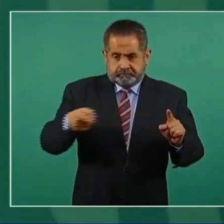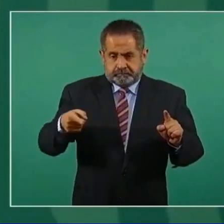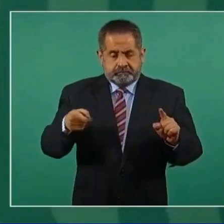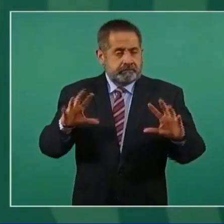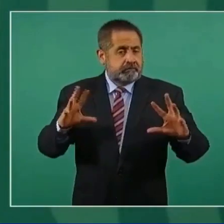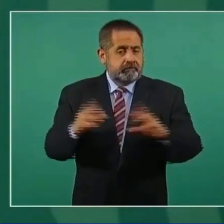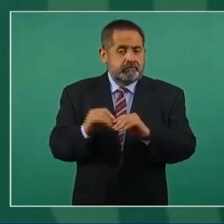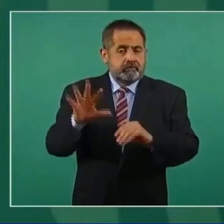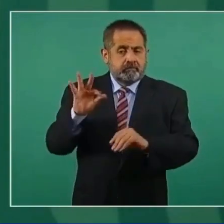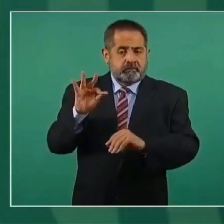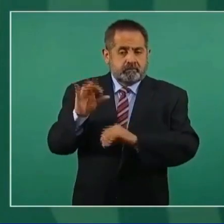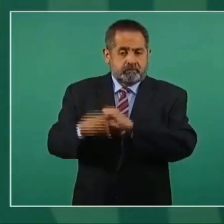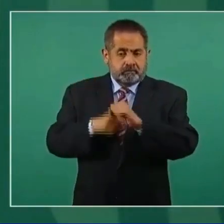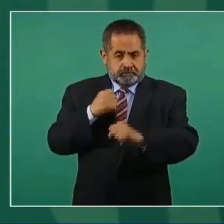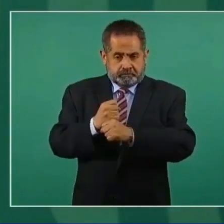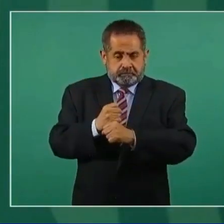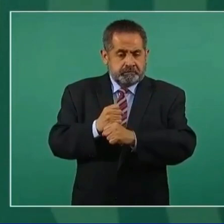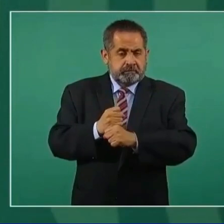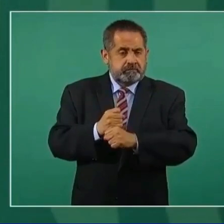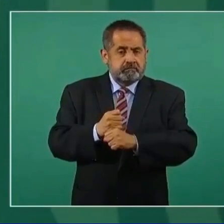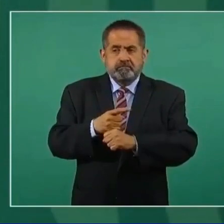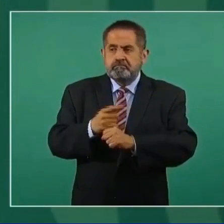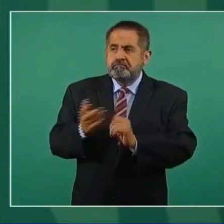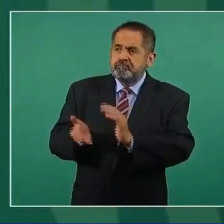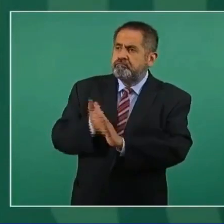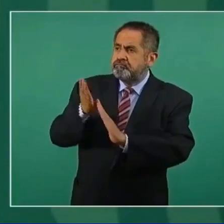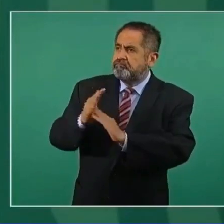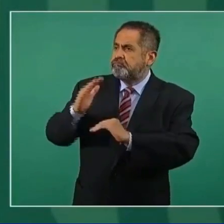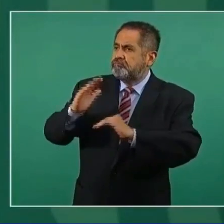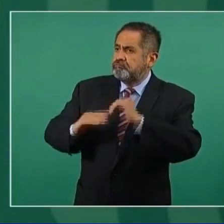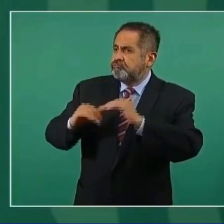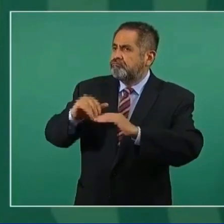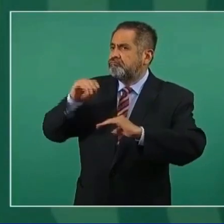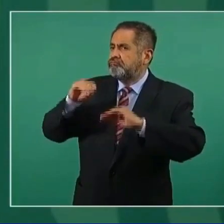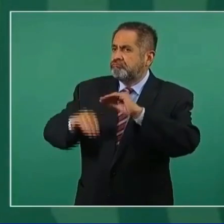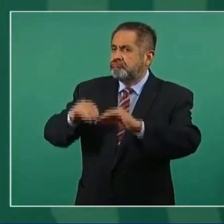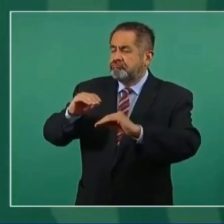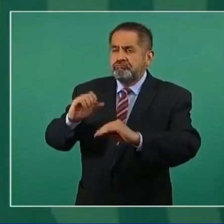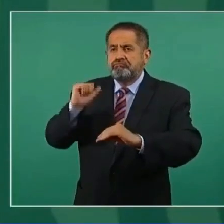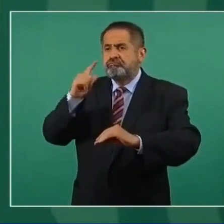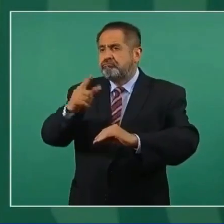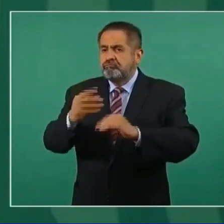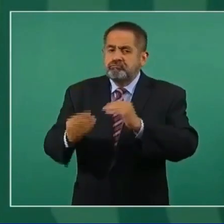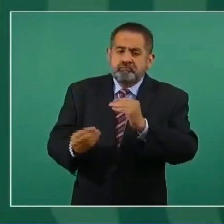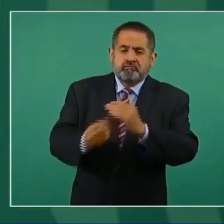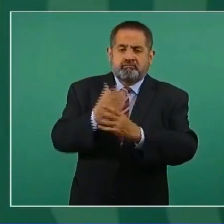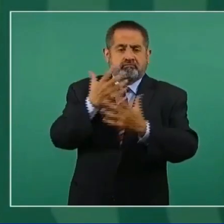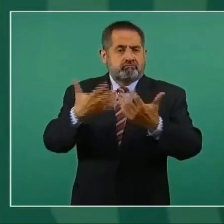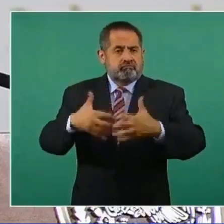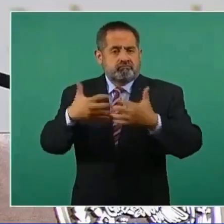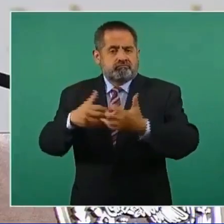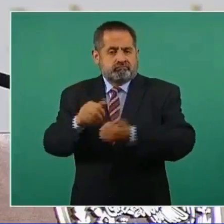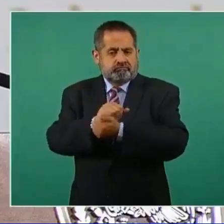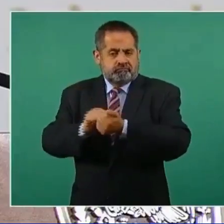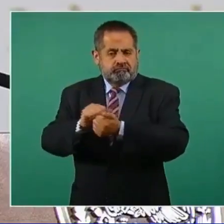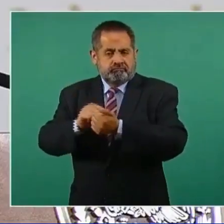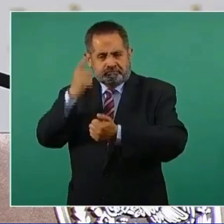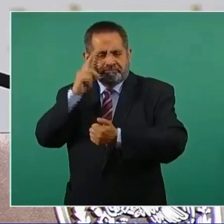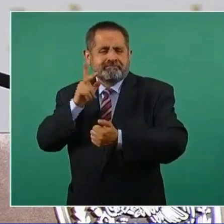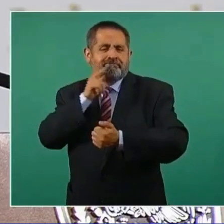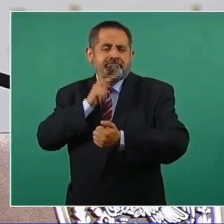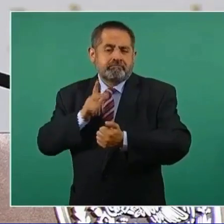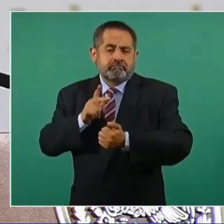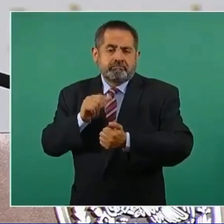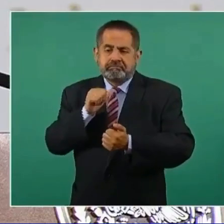40 años, no se construyó en México una nueva refinería,